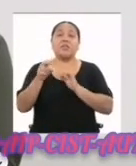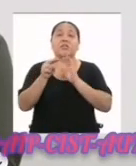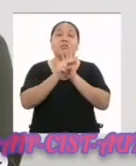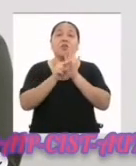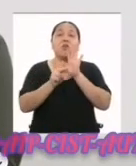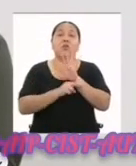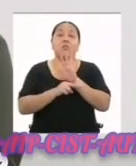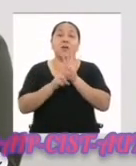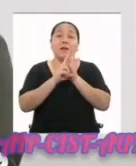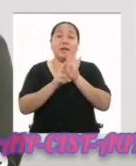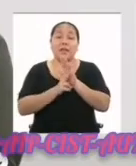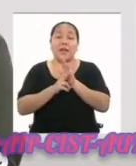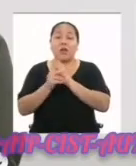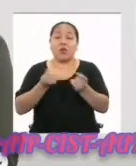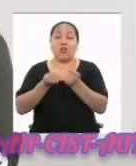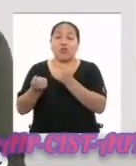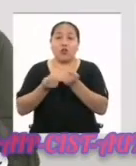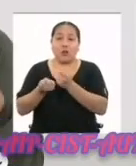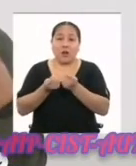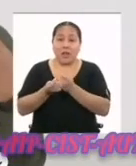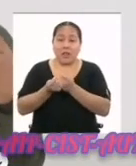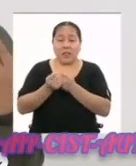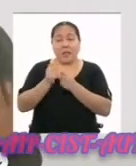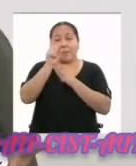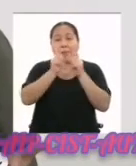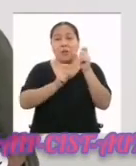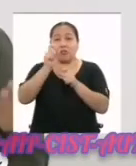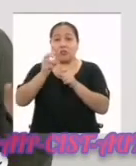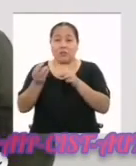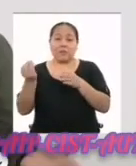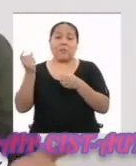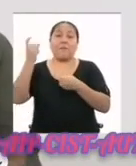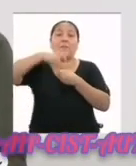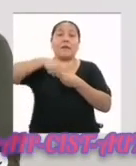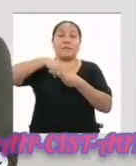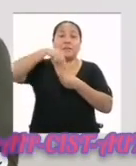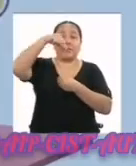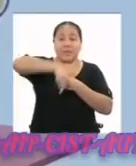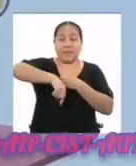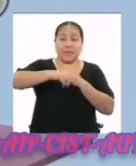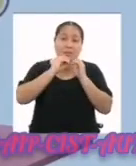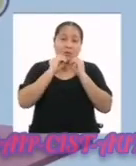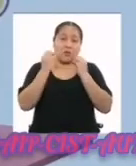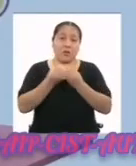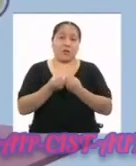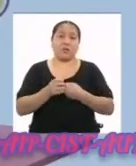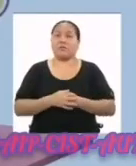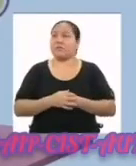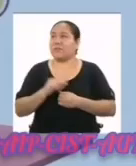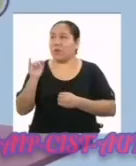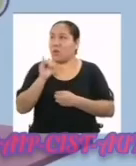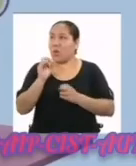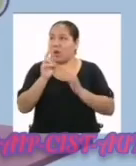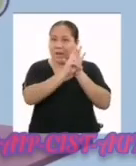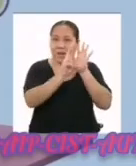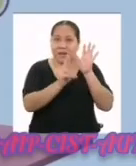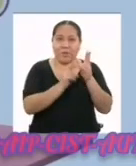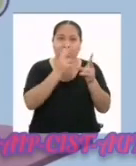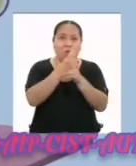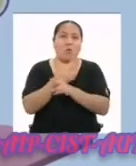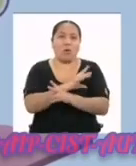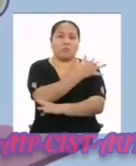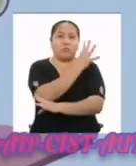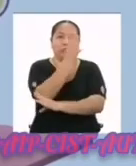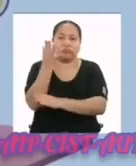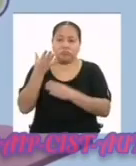los comportamientos de las personas interesadas e involucradas. Como nuestro reglamento para el cuidado de nuestros